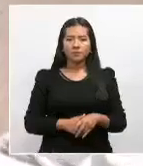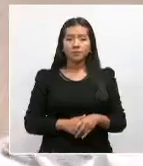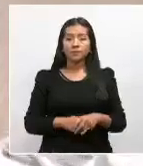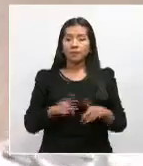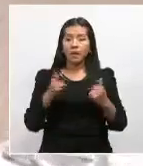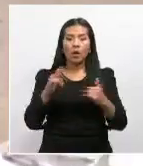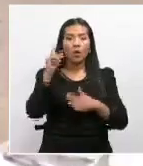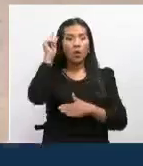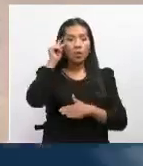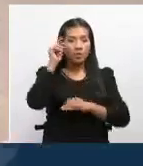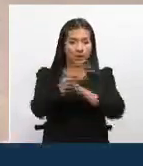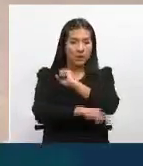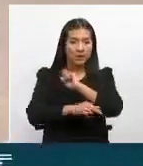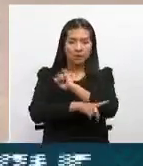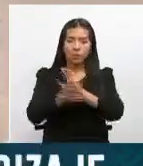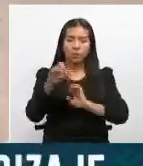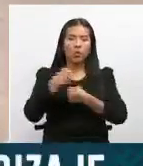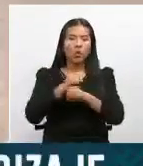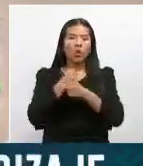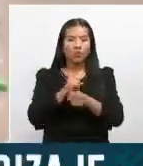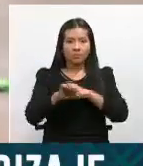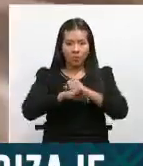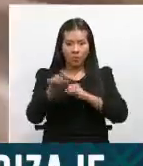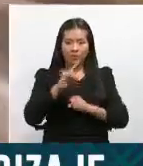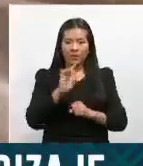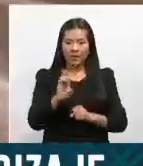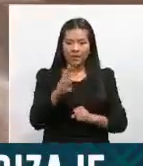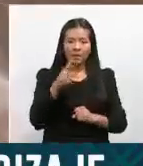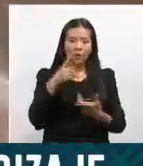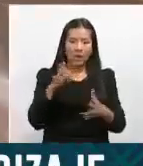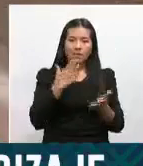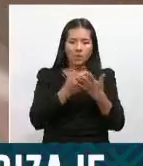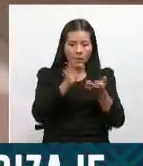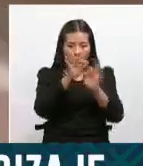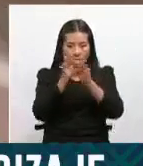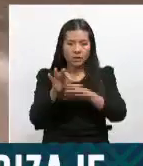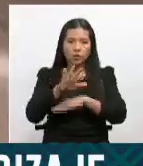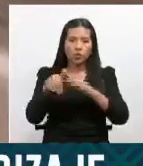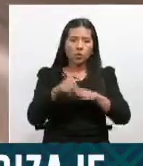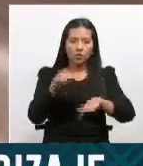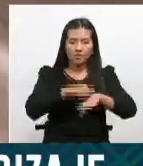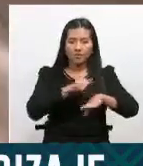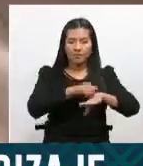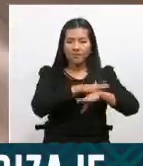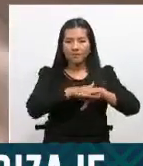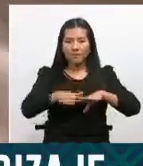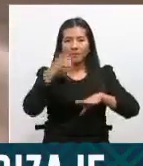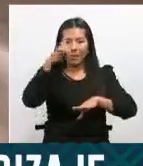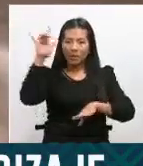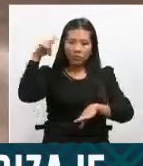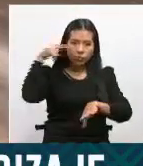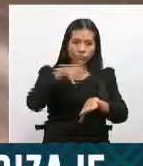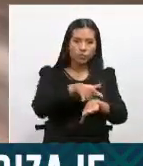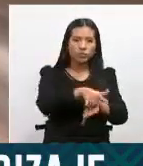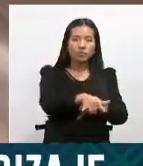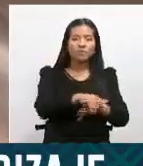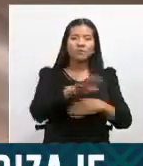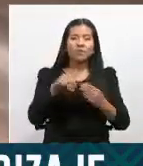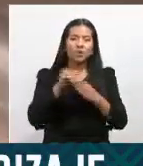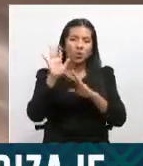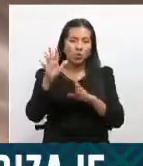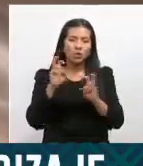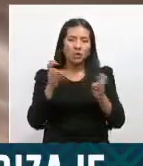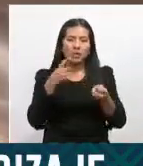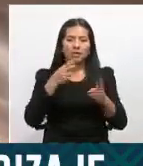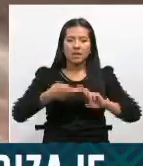Gobierno Nacional y el Ministerio de Obras Públicas, INAVOLO, concluyó los trabajos de mantenimiento de la pista de aterrizaje del aeropuerto Capitán Salih Zeitún López en